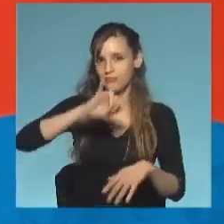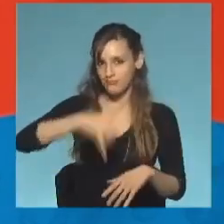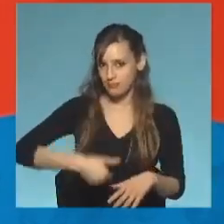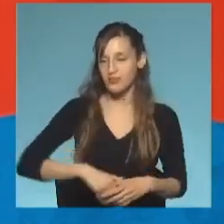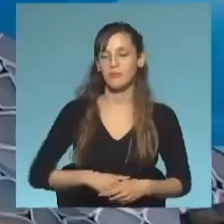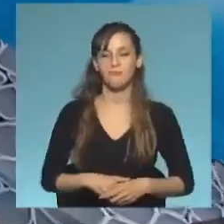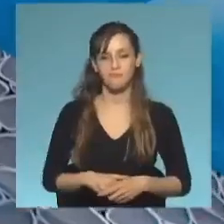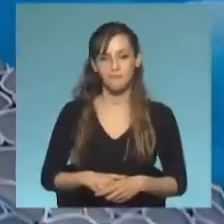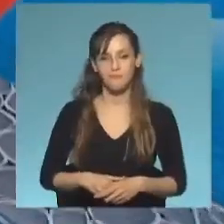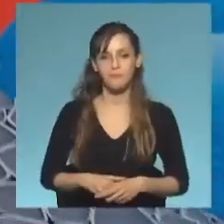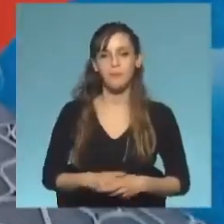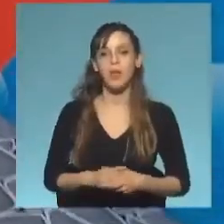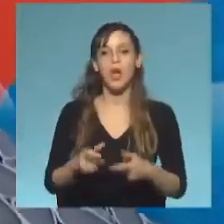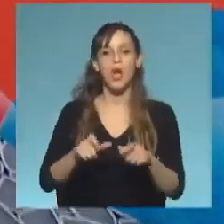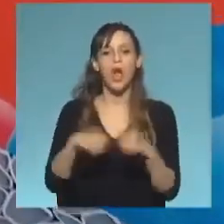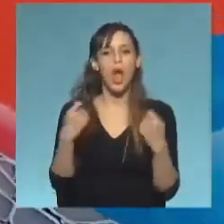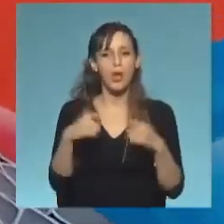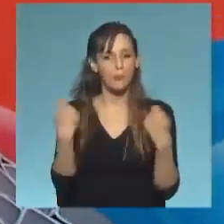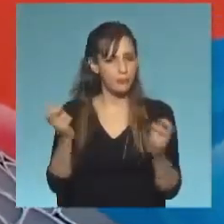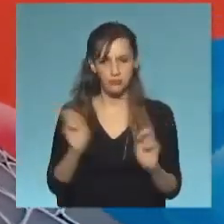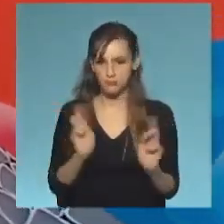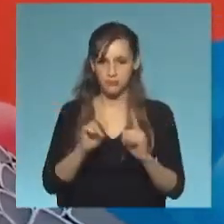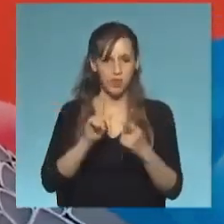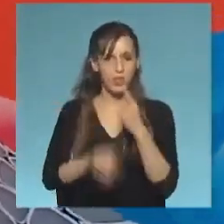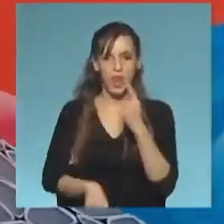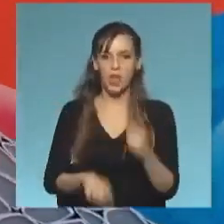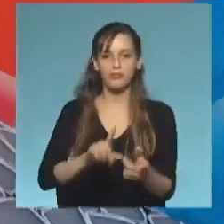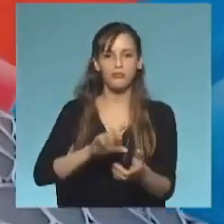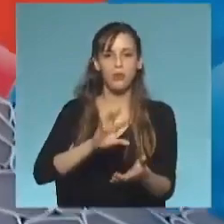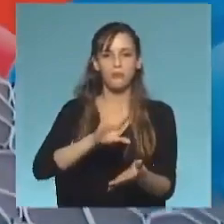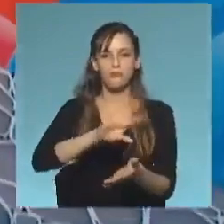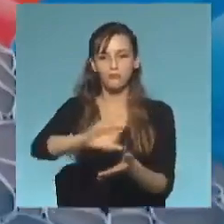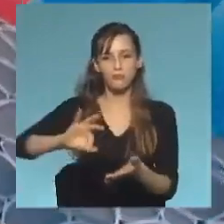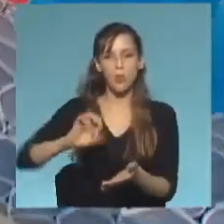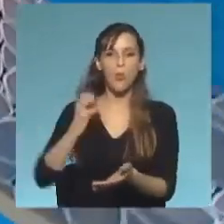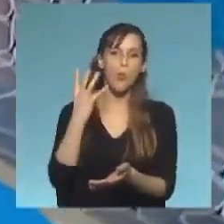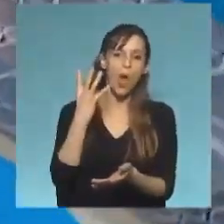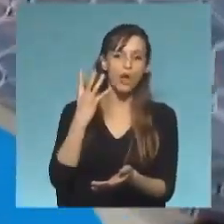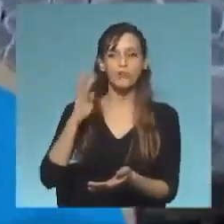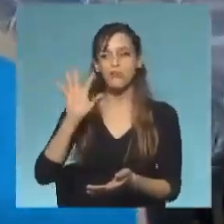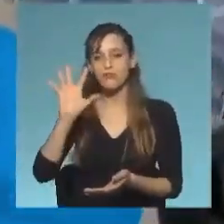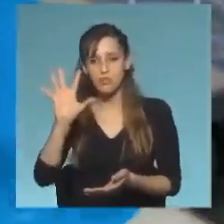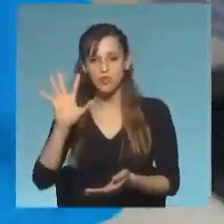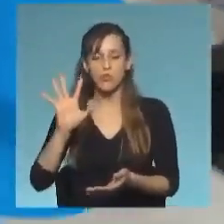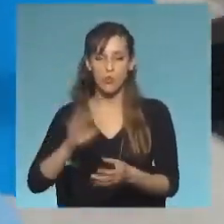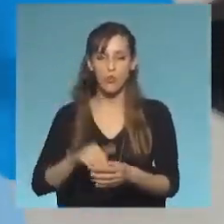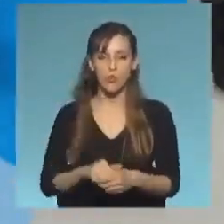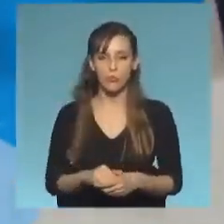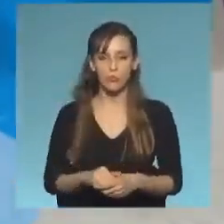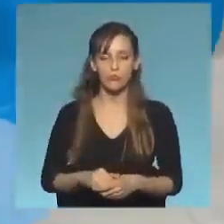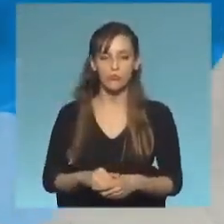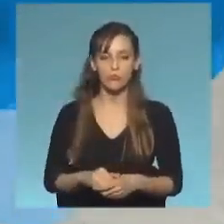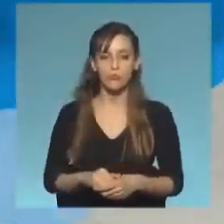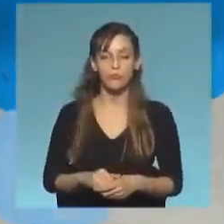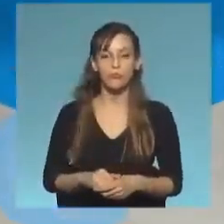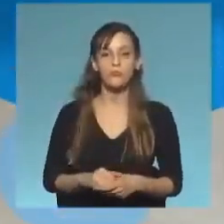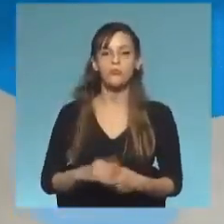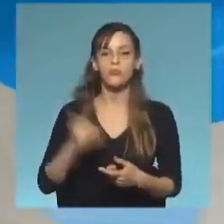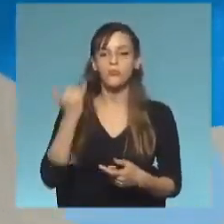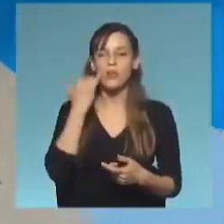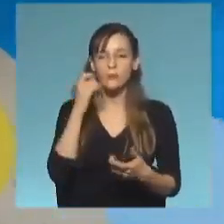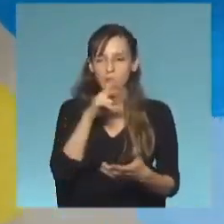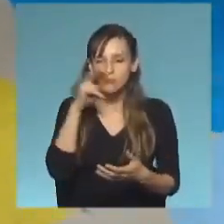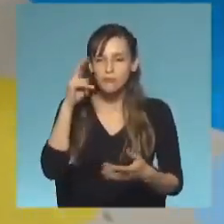nada, se va a ir tostando acá. Entonces, 4 o 5 cardamomo sentí ya, mira, con el barbijo y todo ya se empieza a